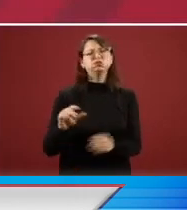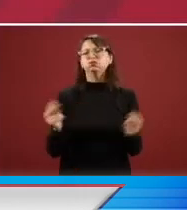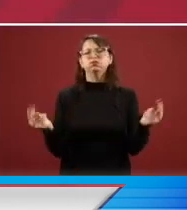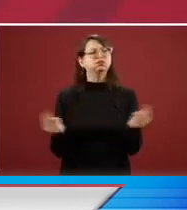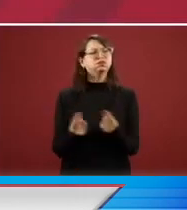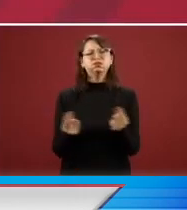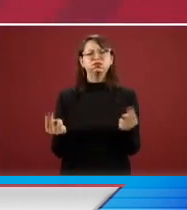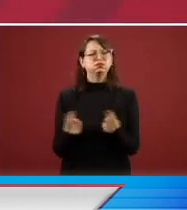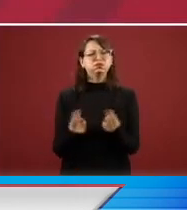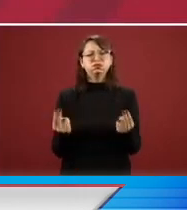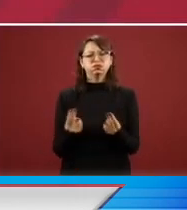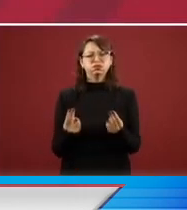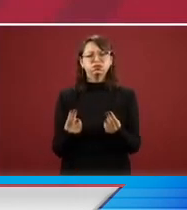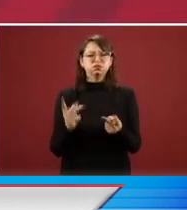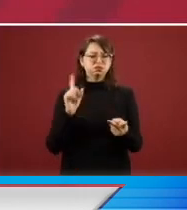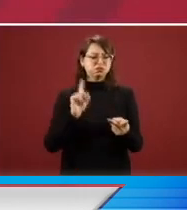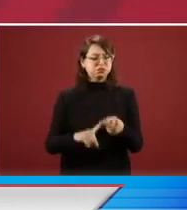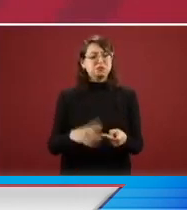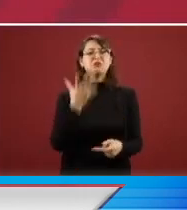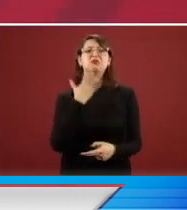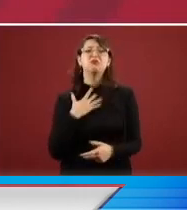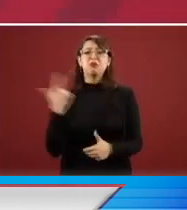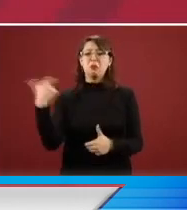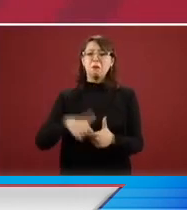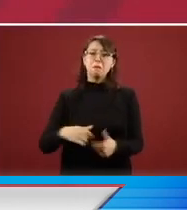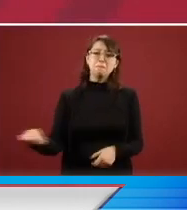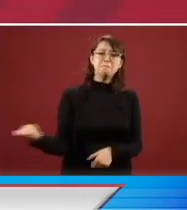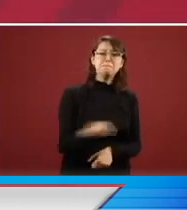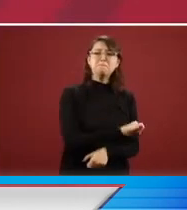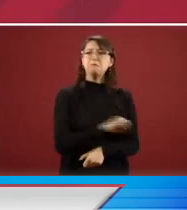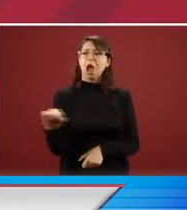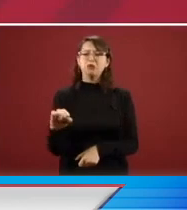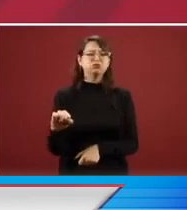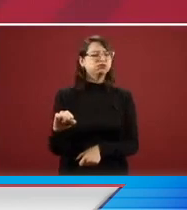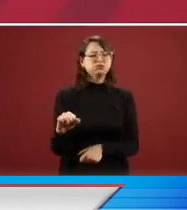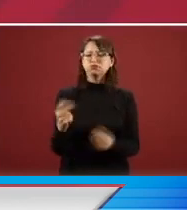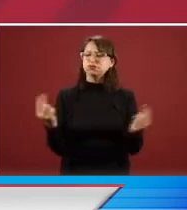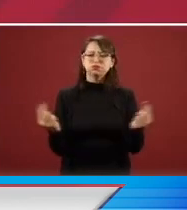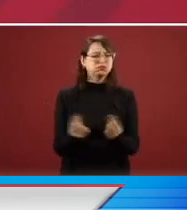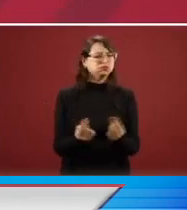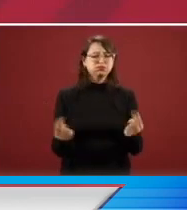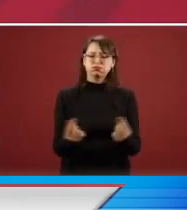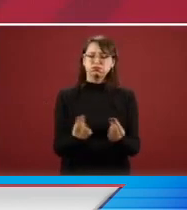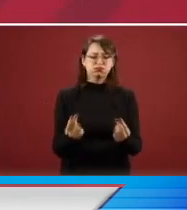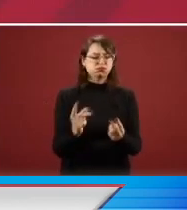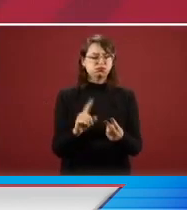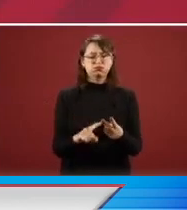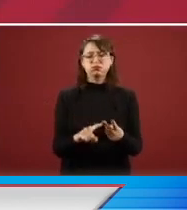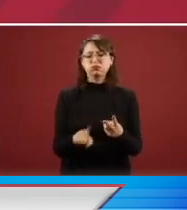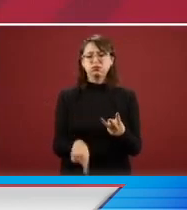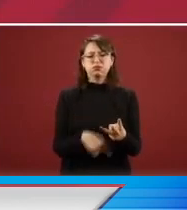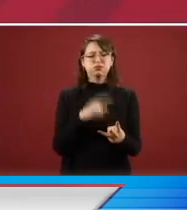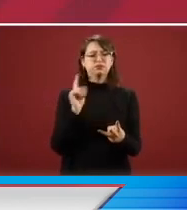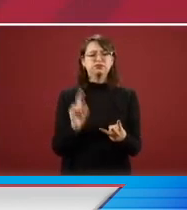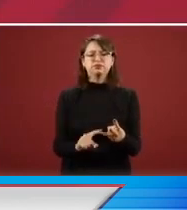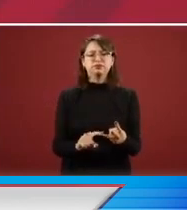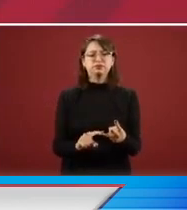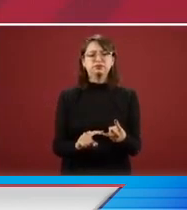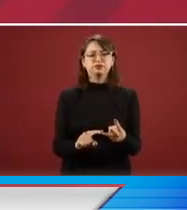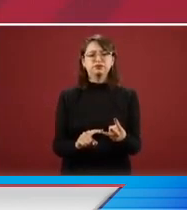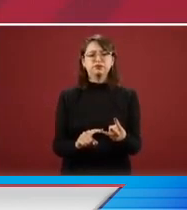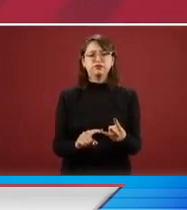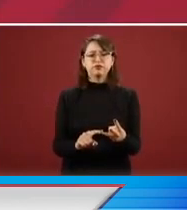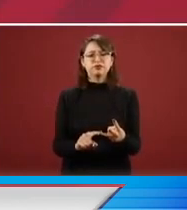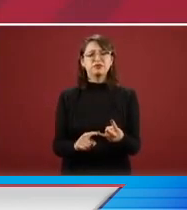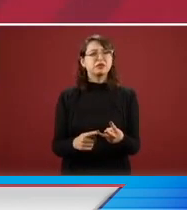de la transformación de México. Quiere bienestar para los mexicanos, en especial para los más pobres del país, y de igual forma serenar al país sin la